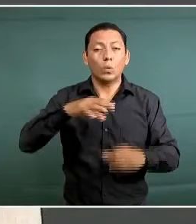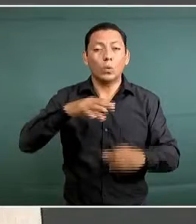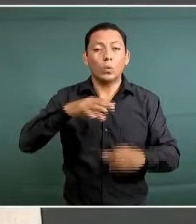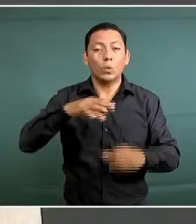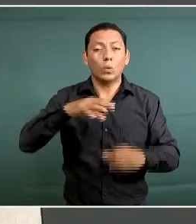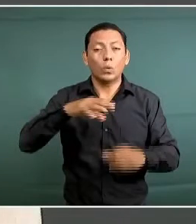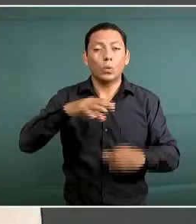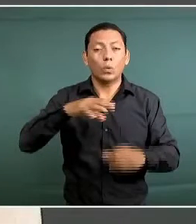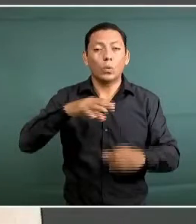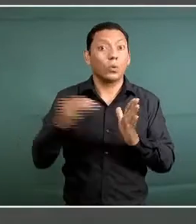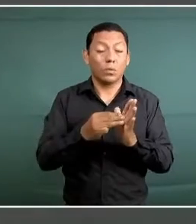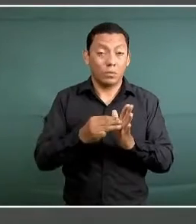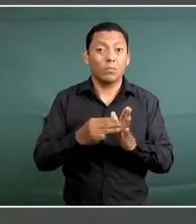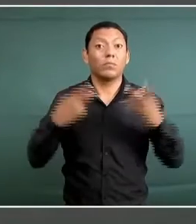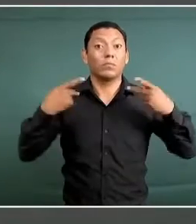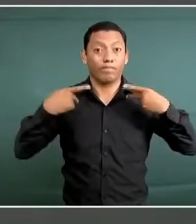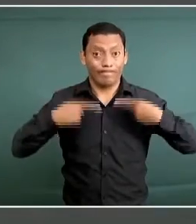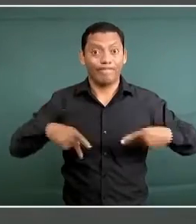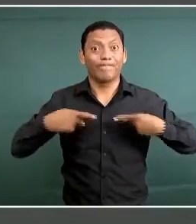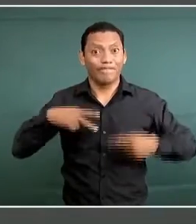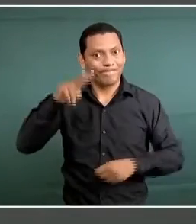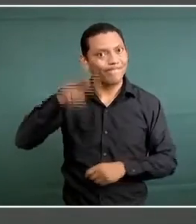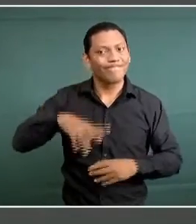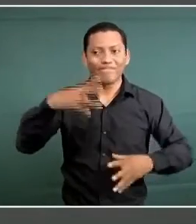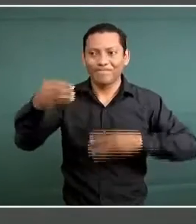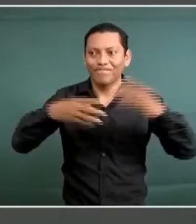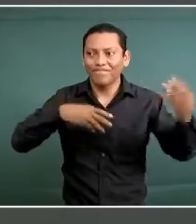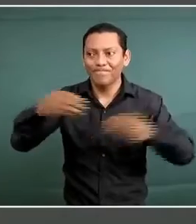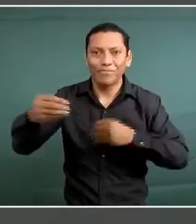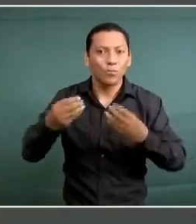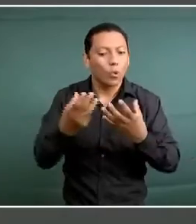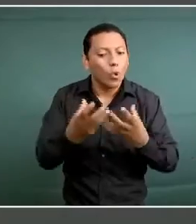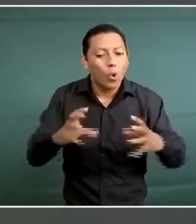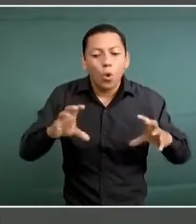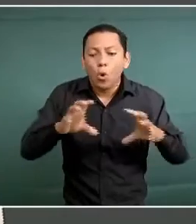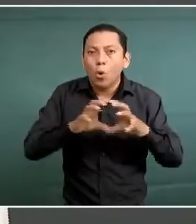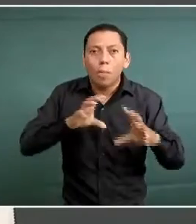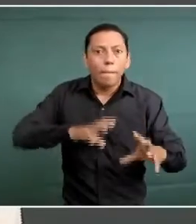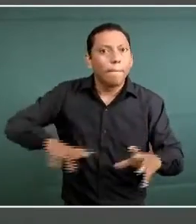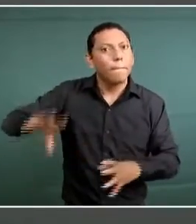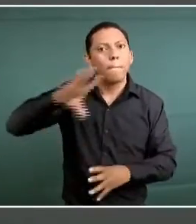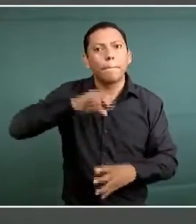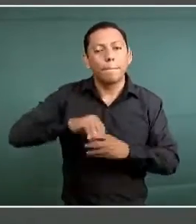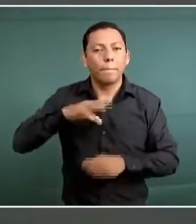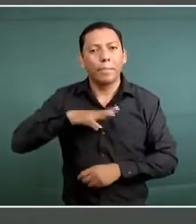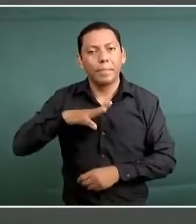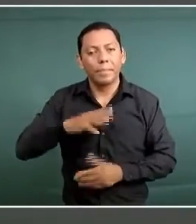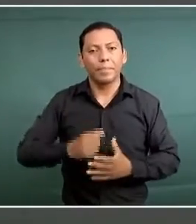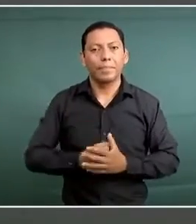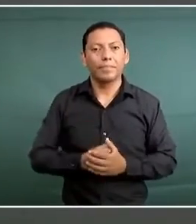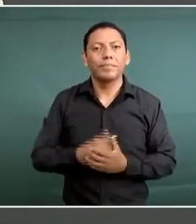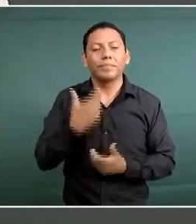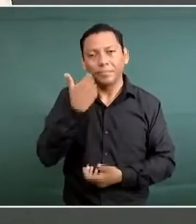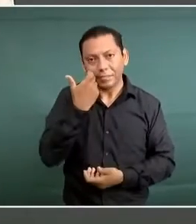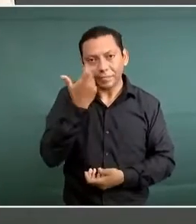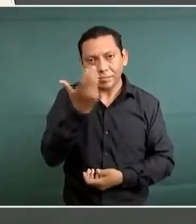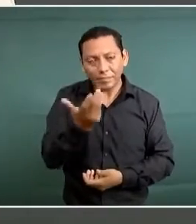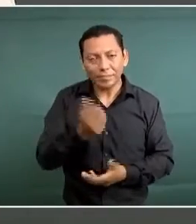de personas en el mundo. Entonces, quiero